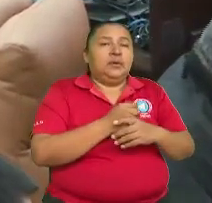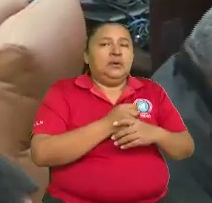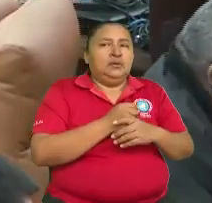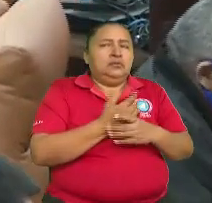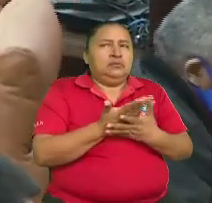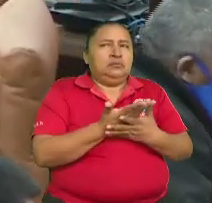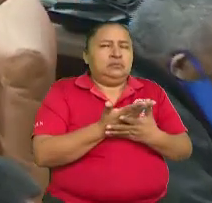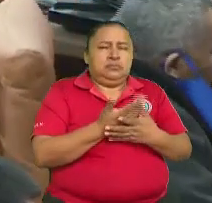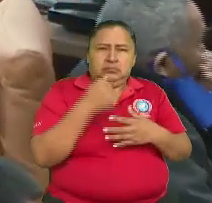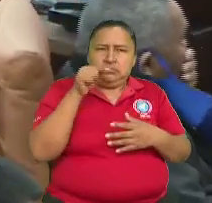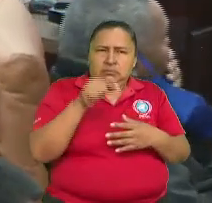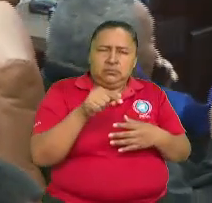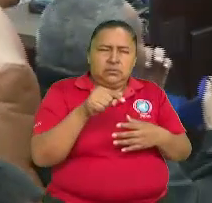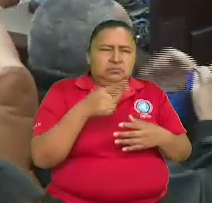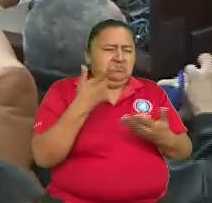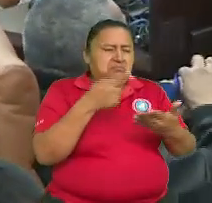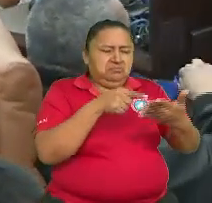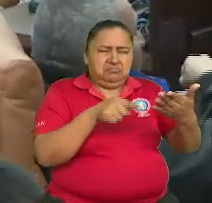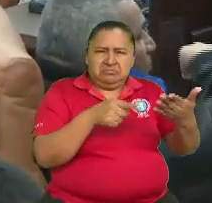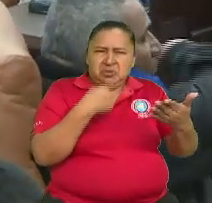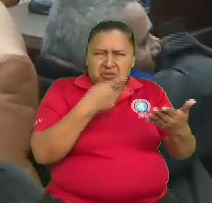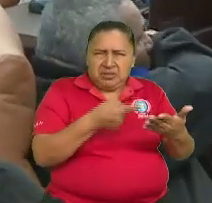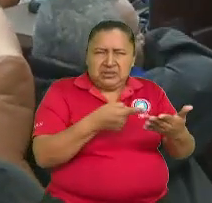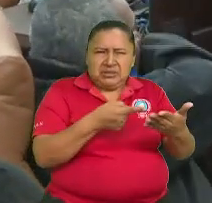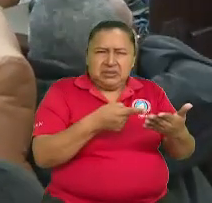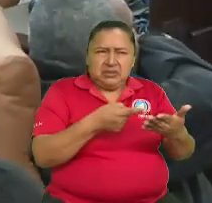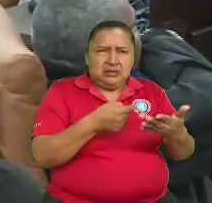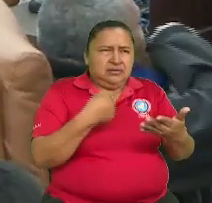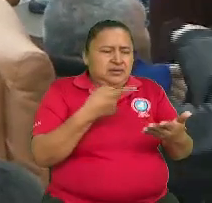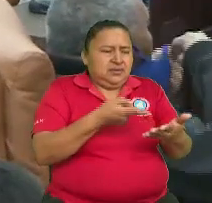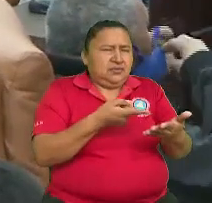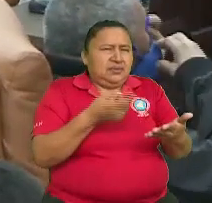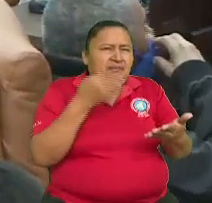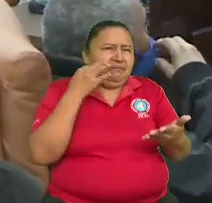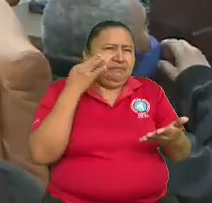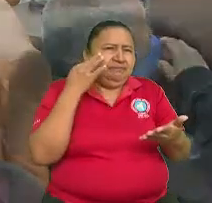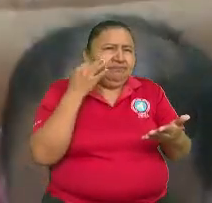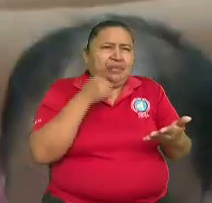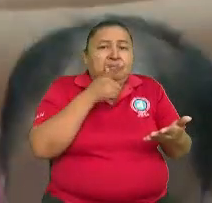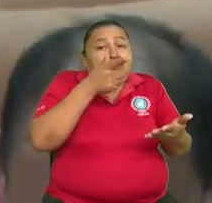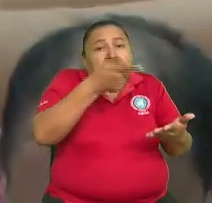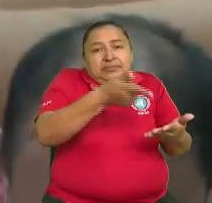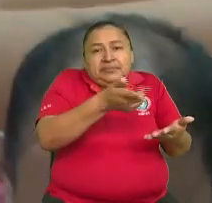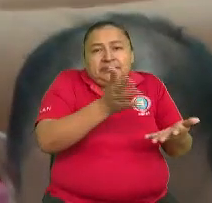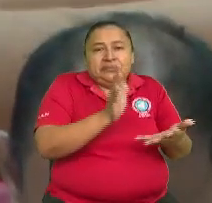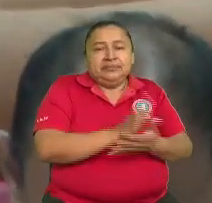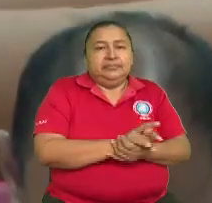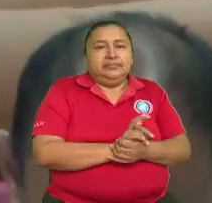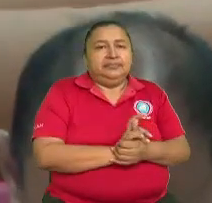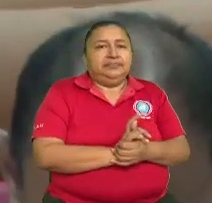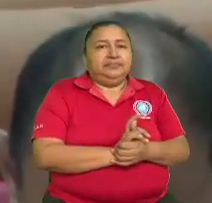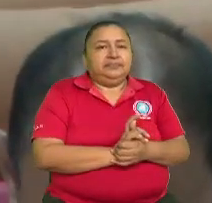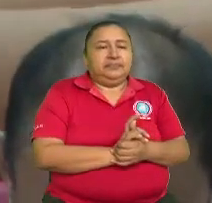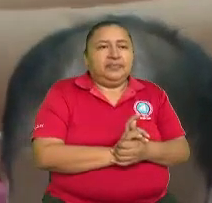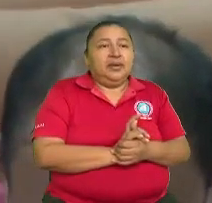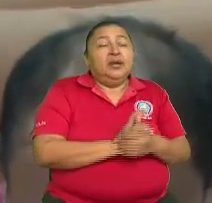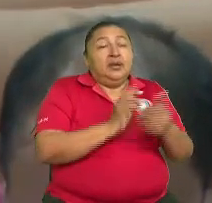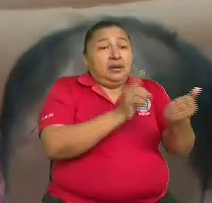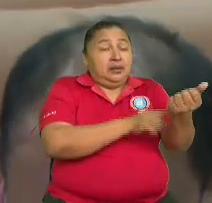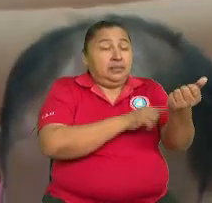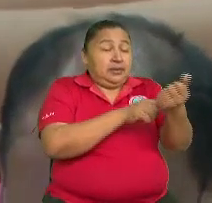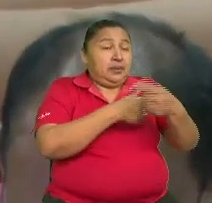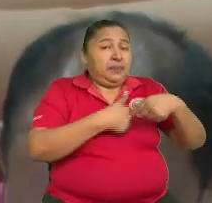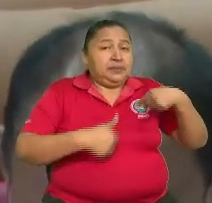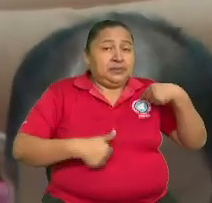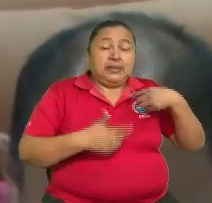ser catalogado de otra manera que no sea una vil falacia. Y nuestro hermano presidente, la